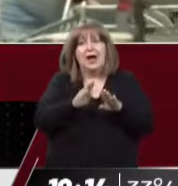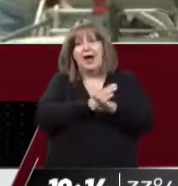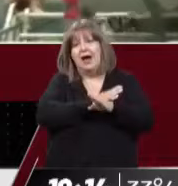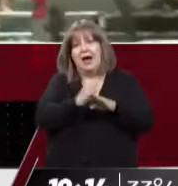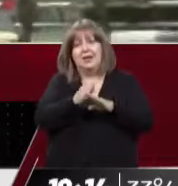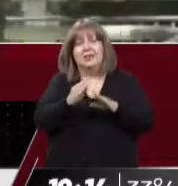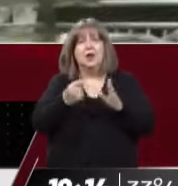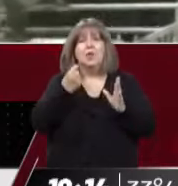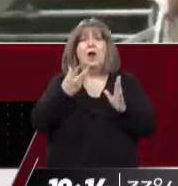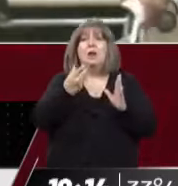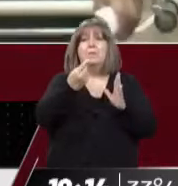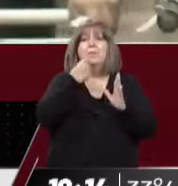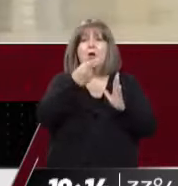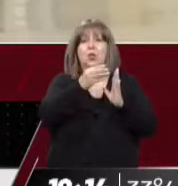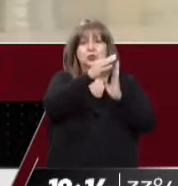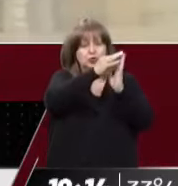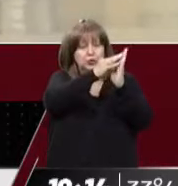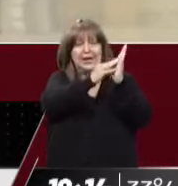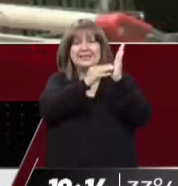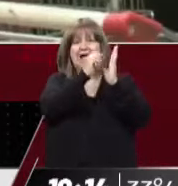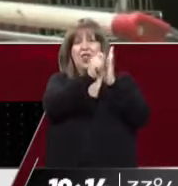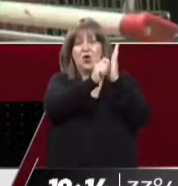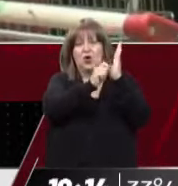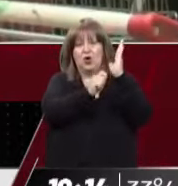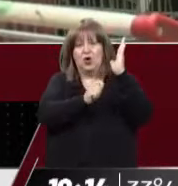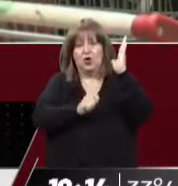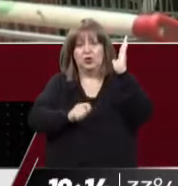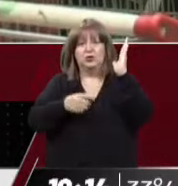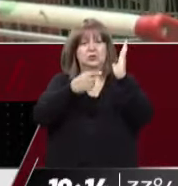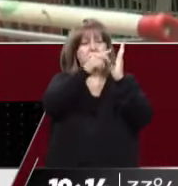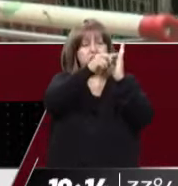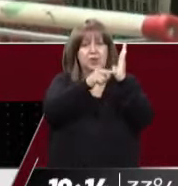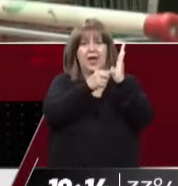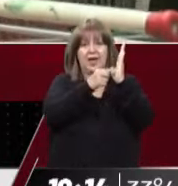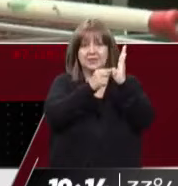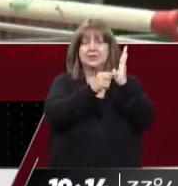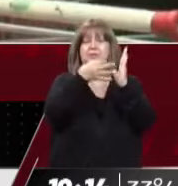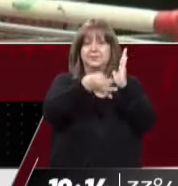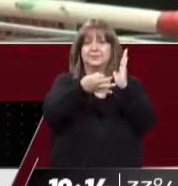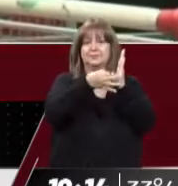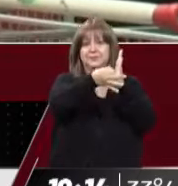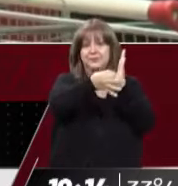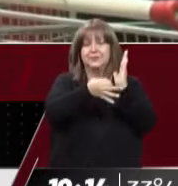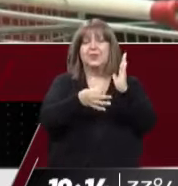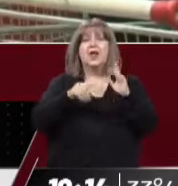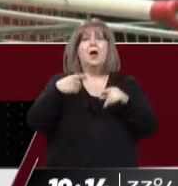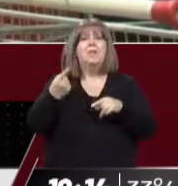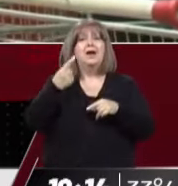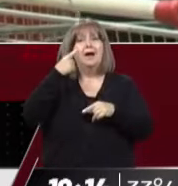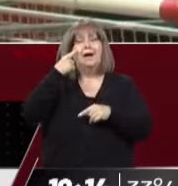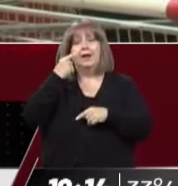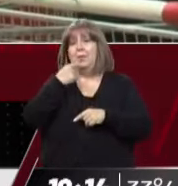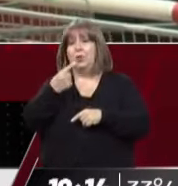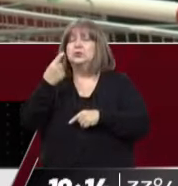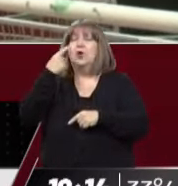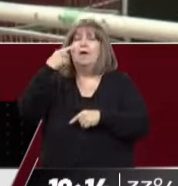el listado y cuáles no, y cómo van a evolucionar con el tiempo. Justamente para el próximo mes, para la medición del INDEC, se espera que